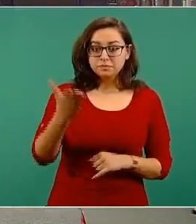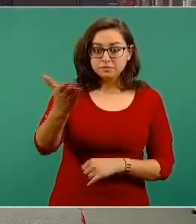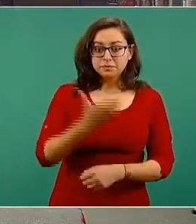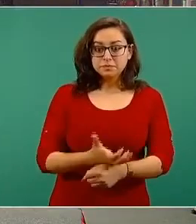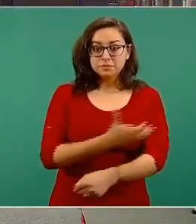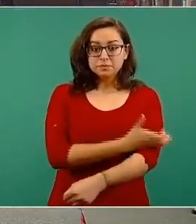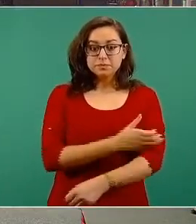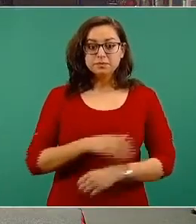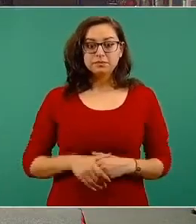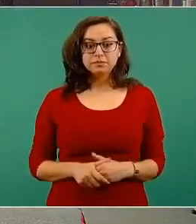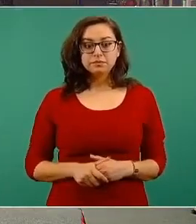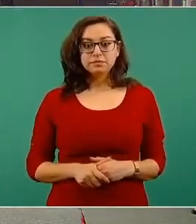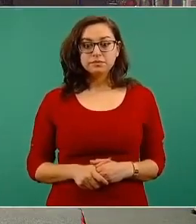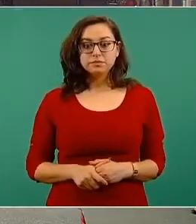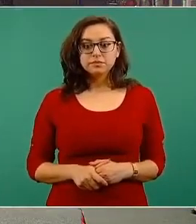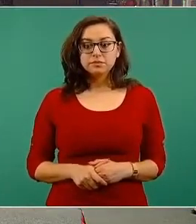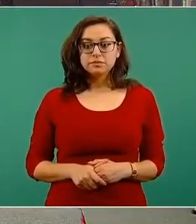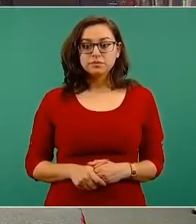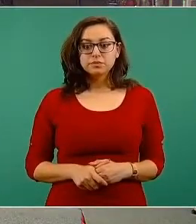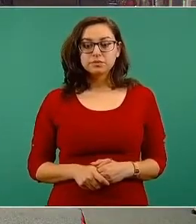favor.